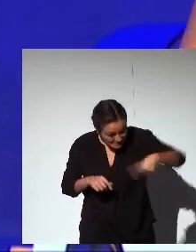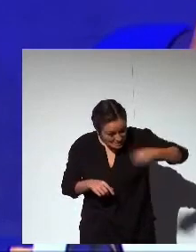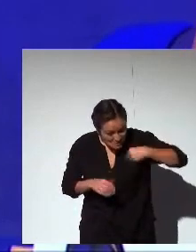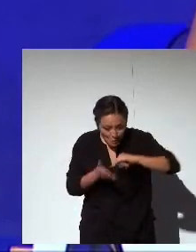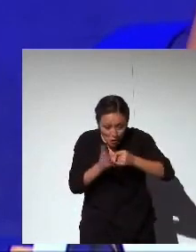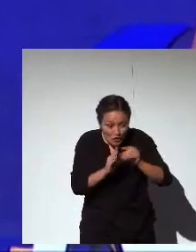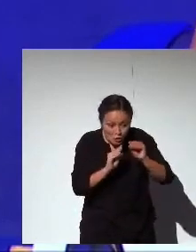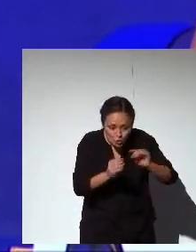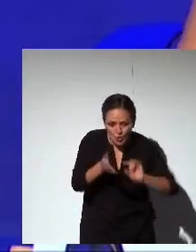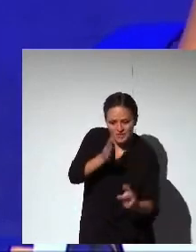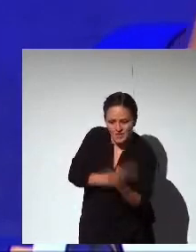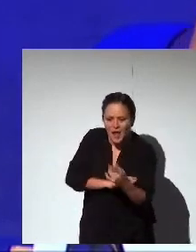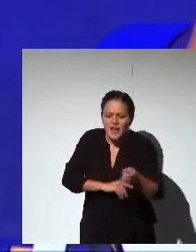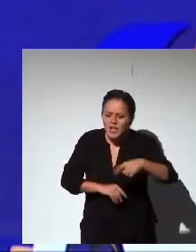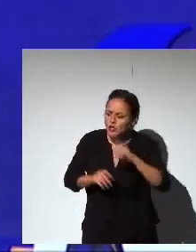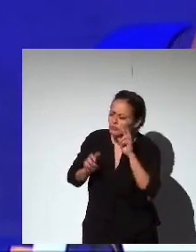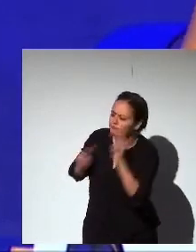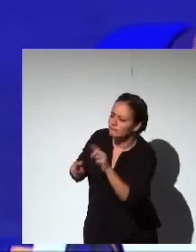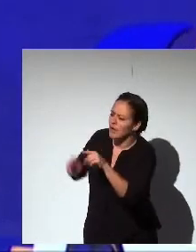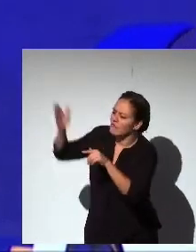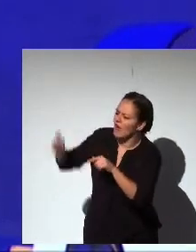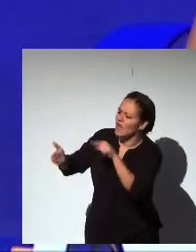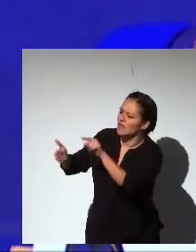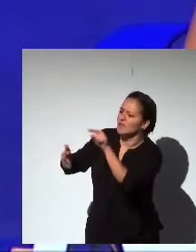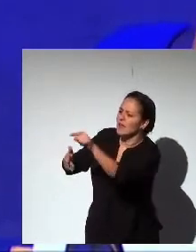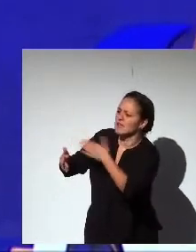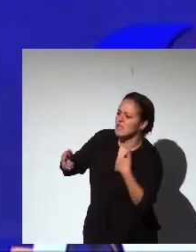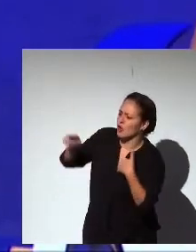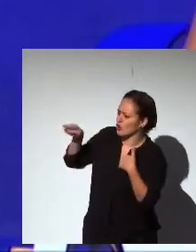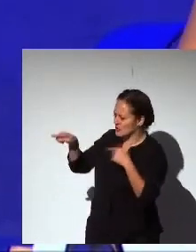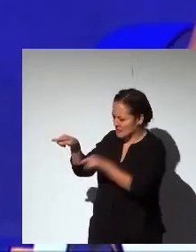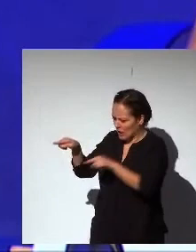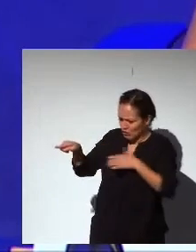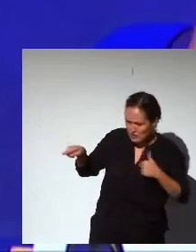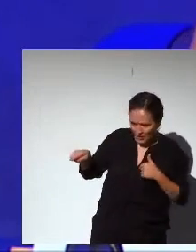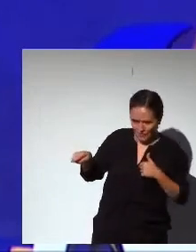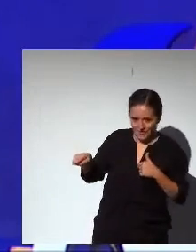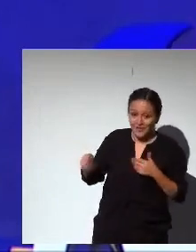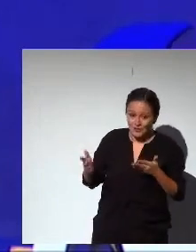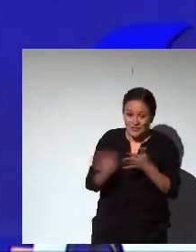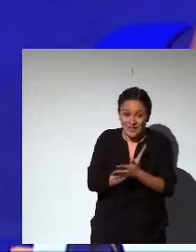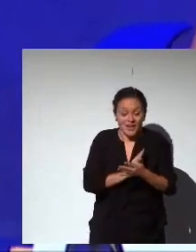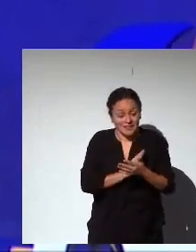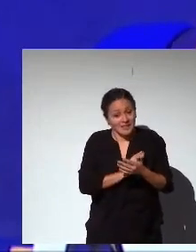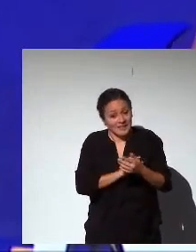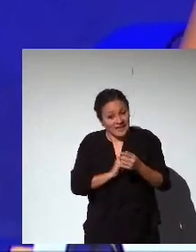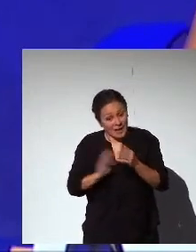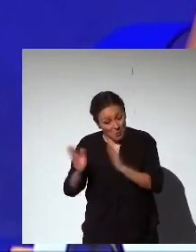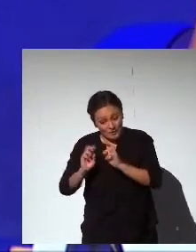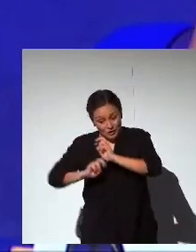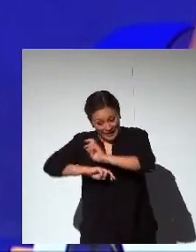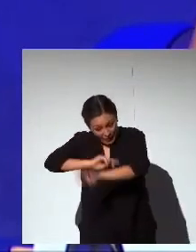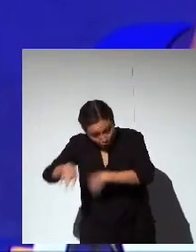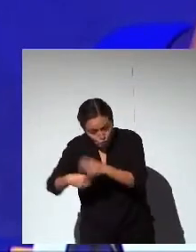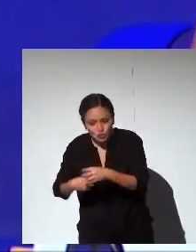van a decidir dónde, cómo y de qué forma quieren vivir. Así que nunca nos olvidemos que en las partes de reconstrucción nunca dejemos al lado